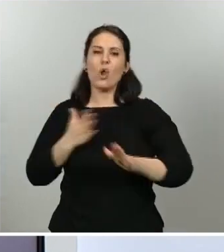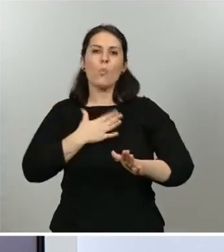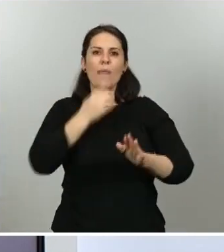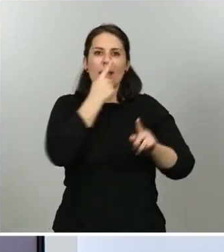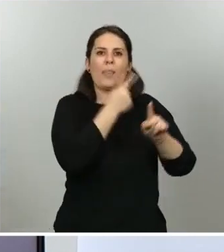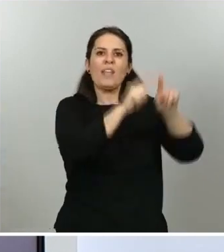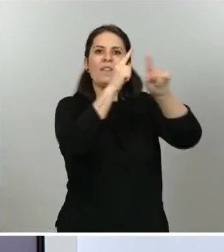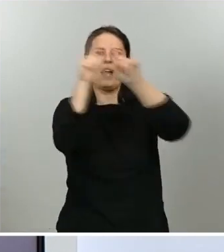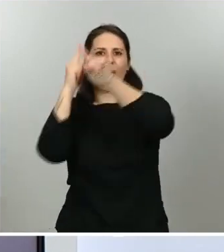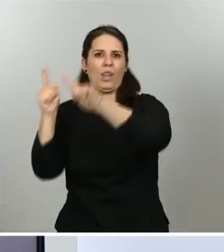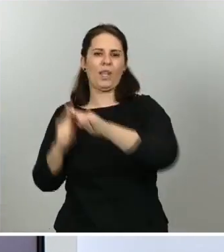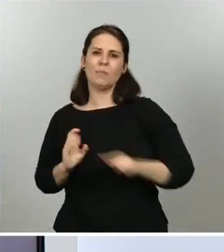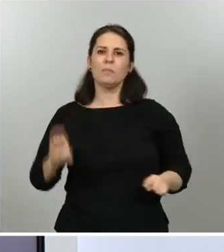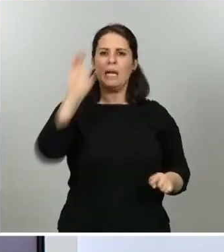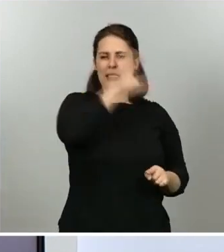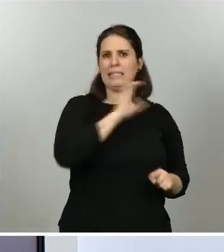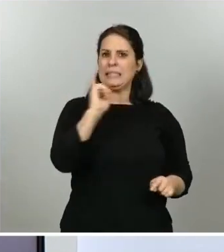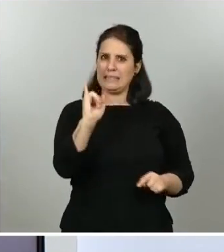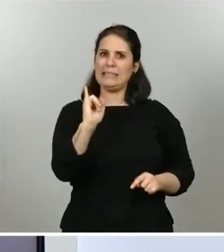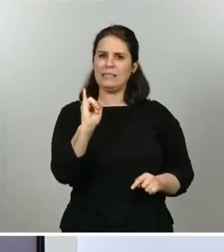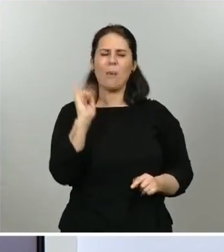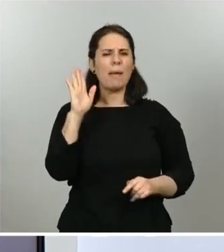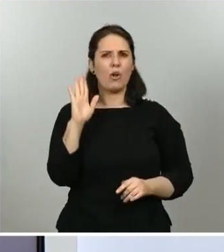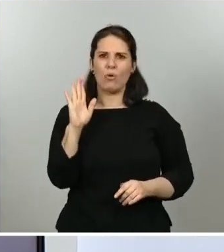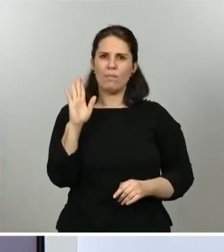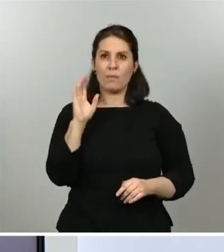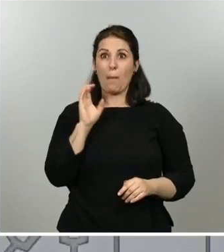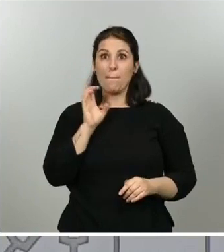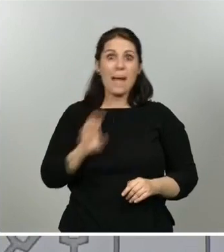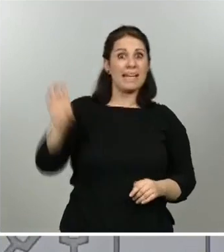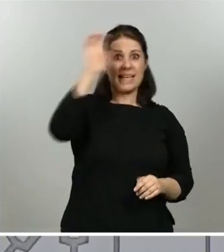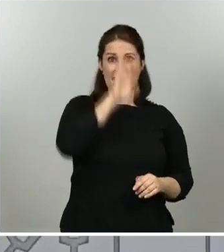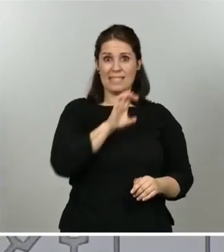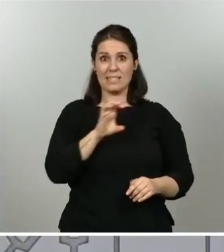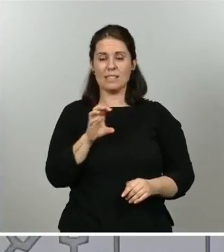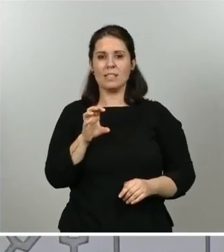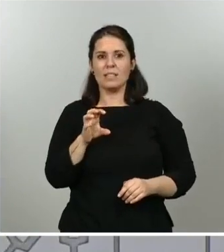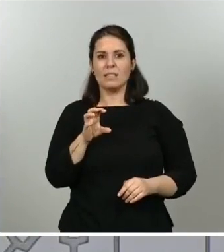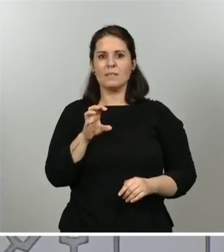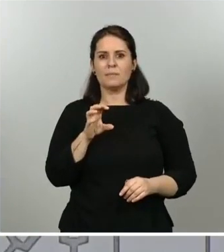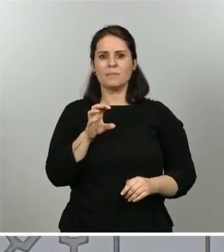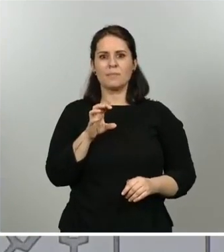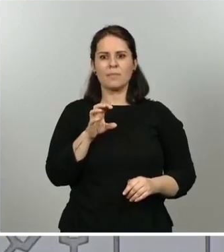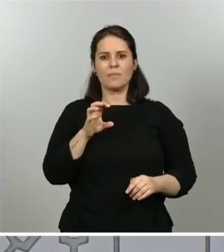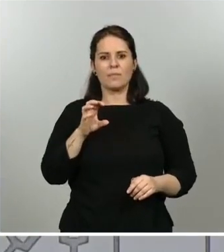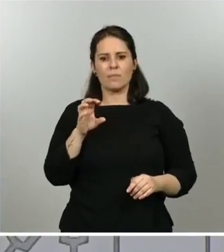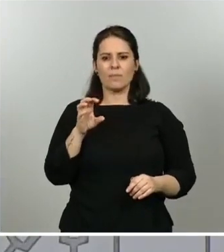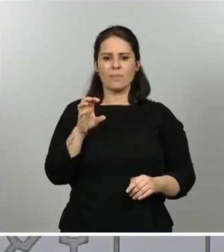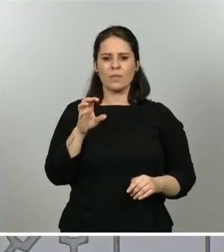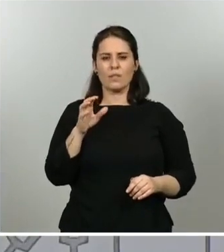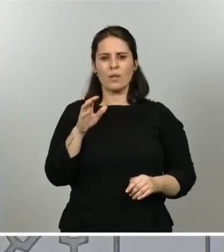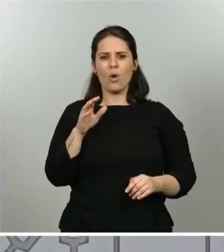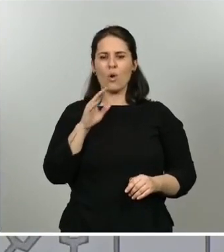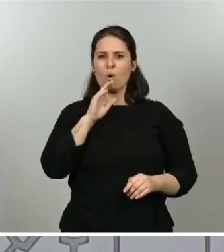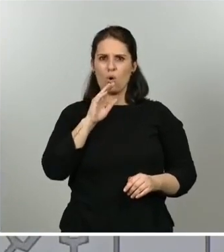es cierto que está siendo muy difícil para los países en los que entra con un cierto nivel de transmisión el